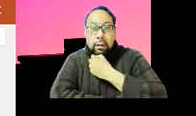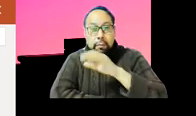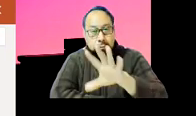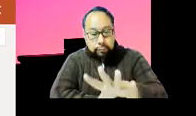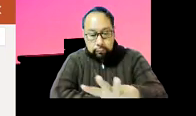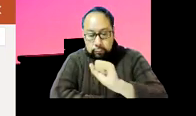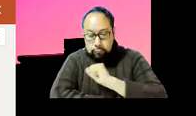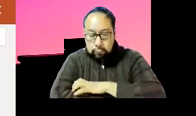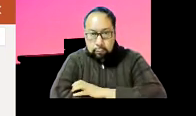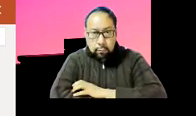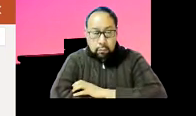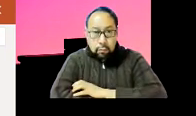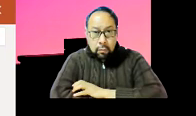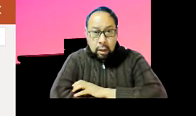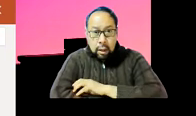Entonces,